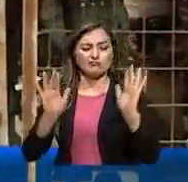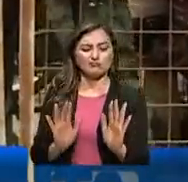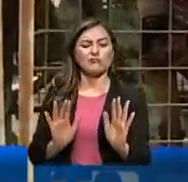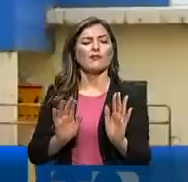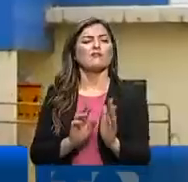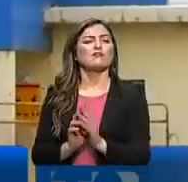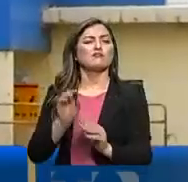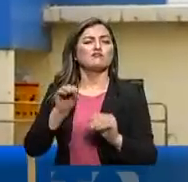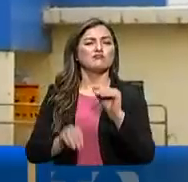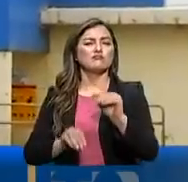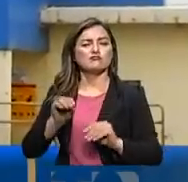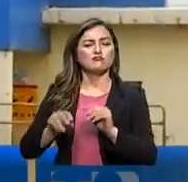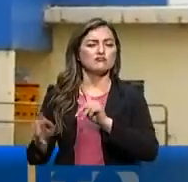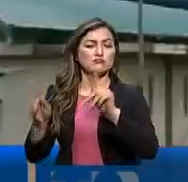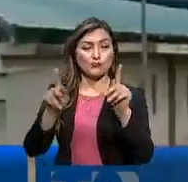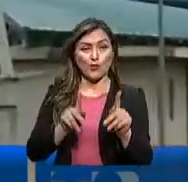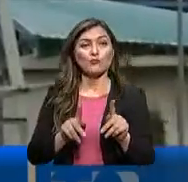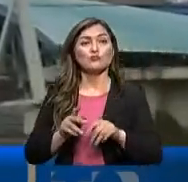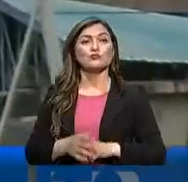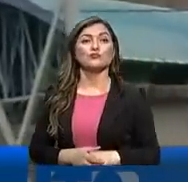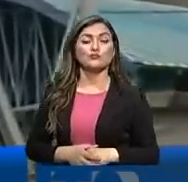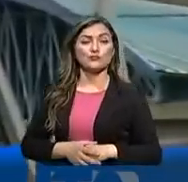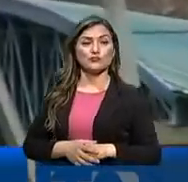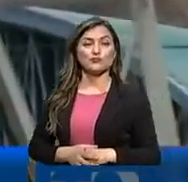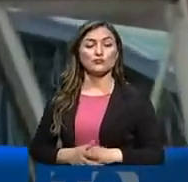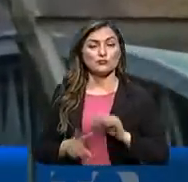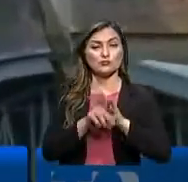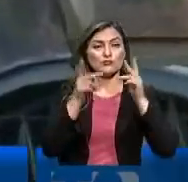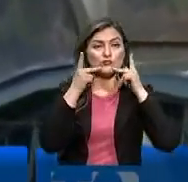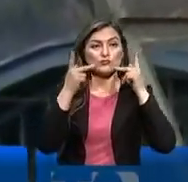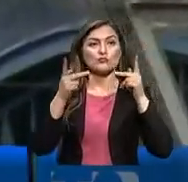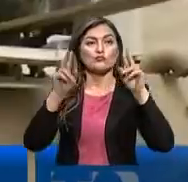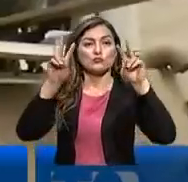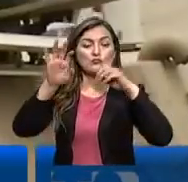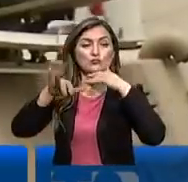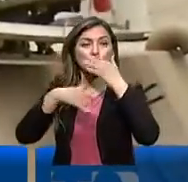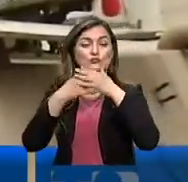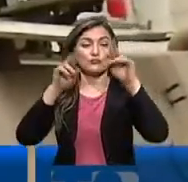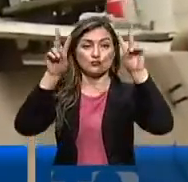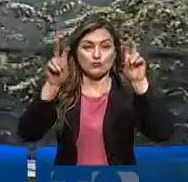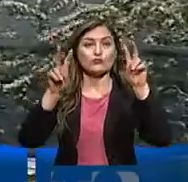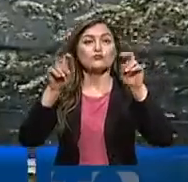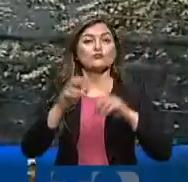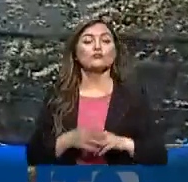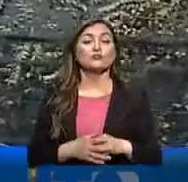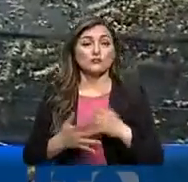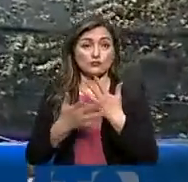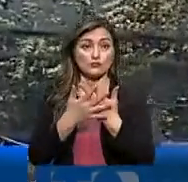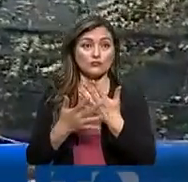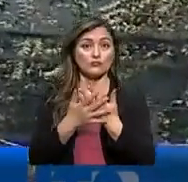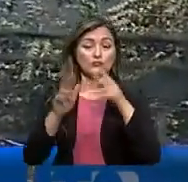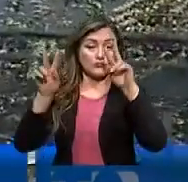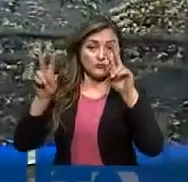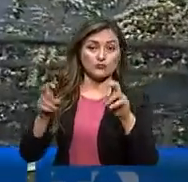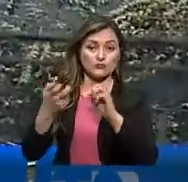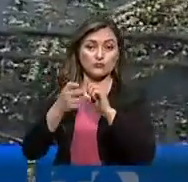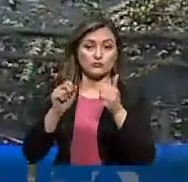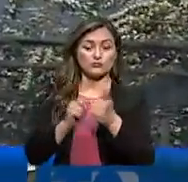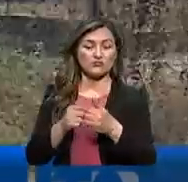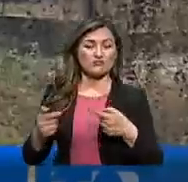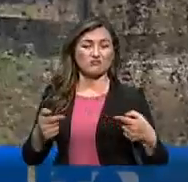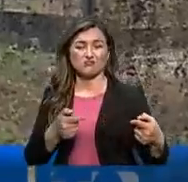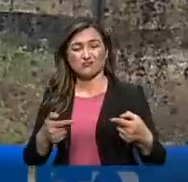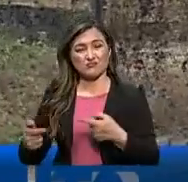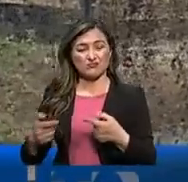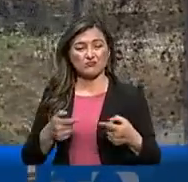preparar un plan de política pública para el sistema penitenciario. Plan que busca cortar de raíz estas problemáticas